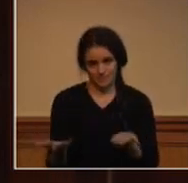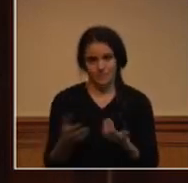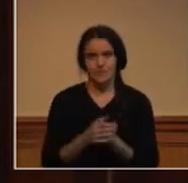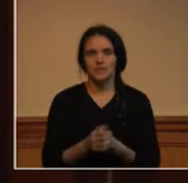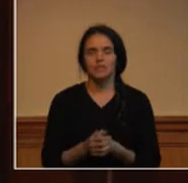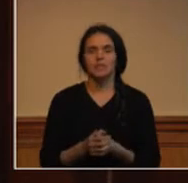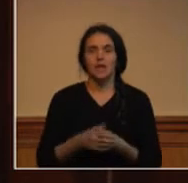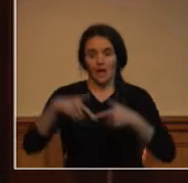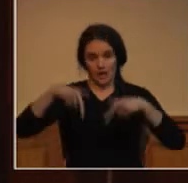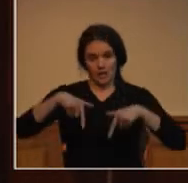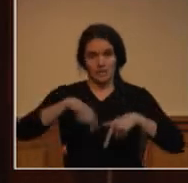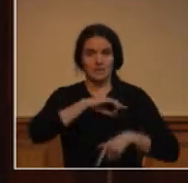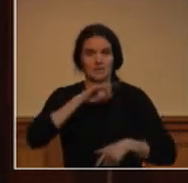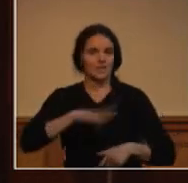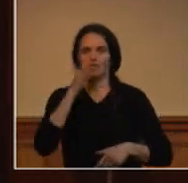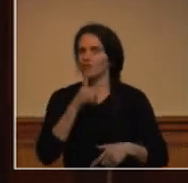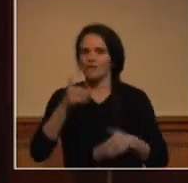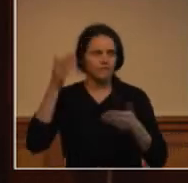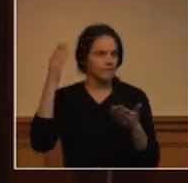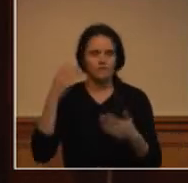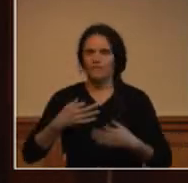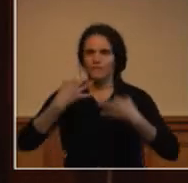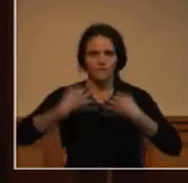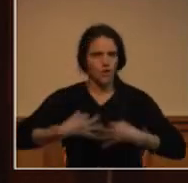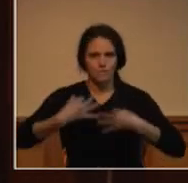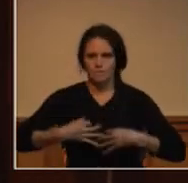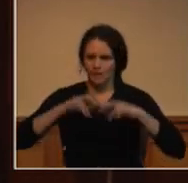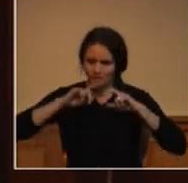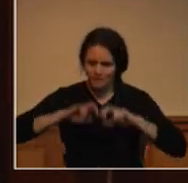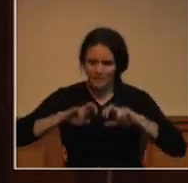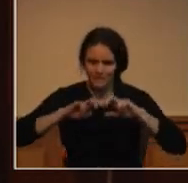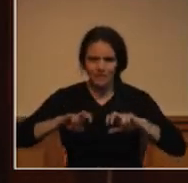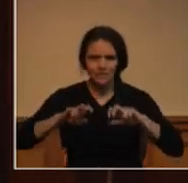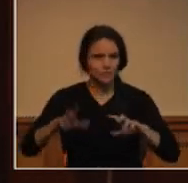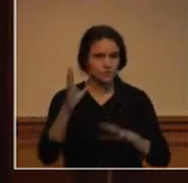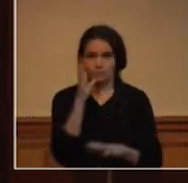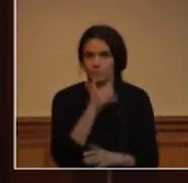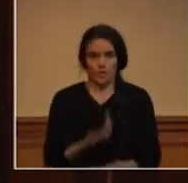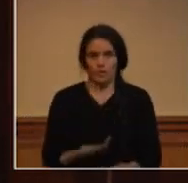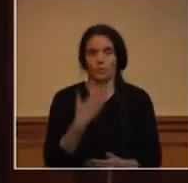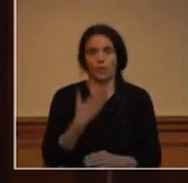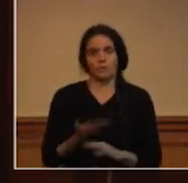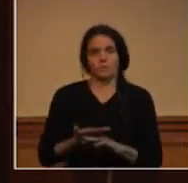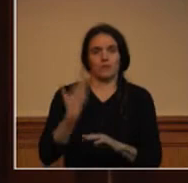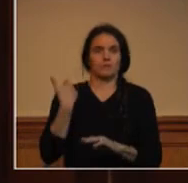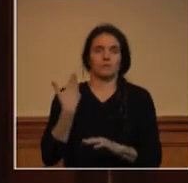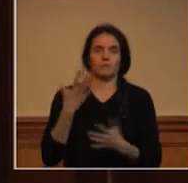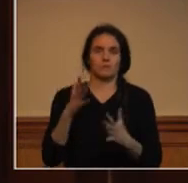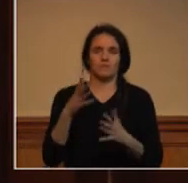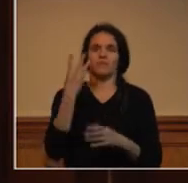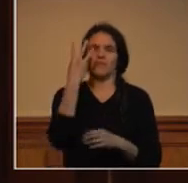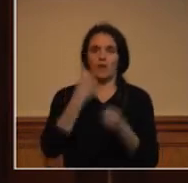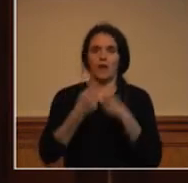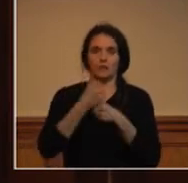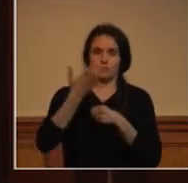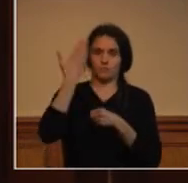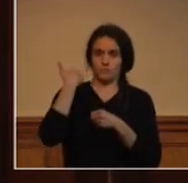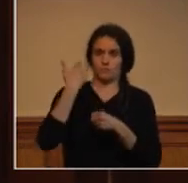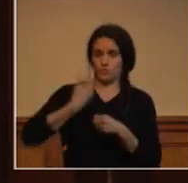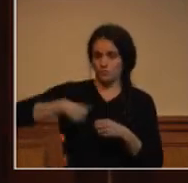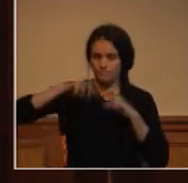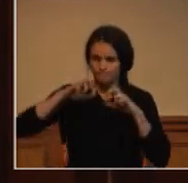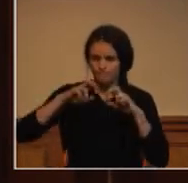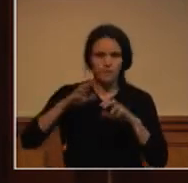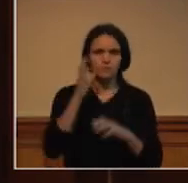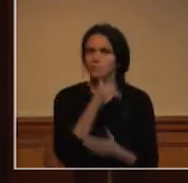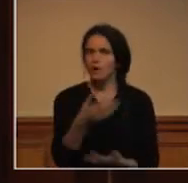hay estudios formales, no que nosotros hayamos podido acceder en ese momento, este proyecto fue escrito hace 3 años, que